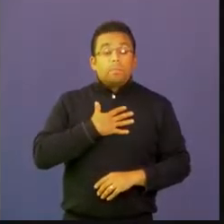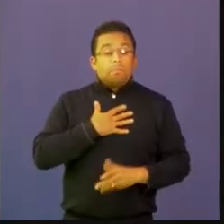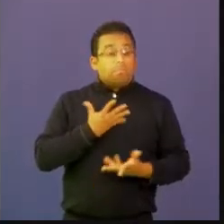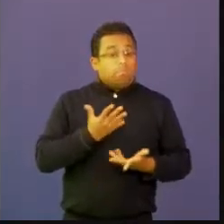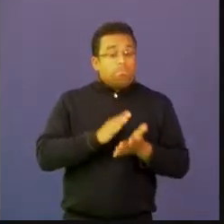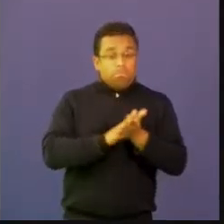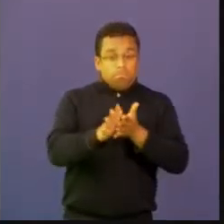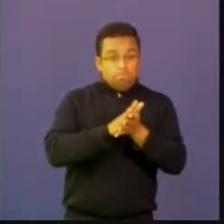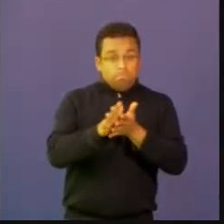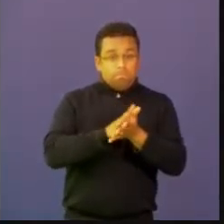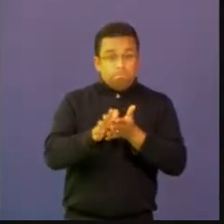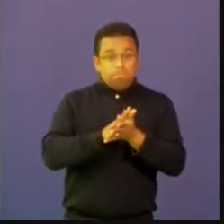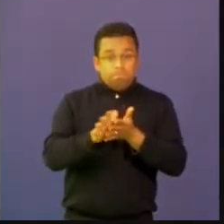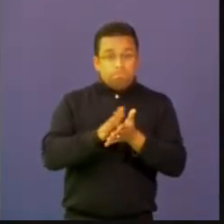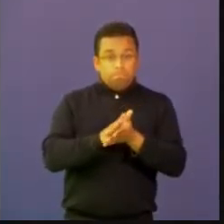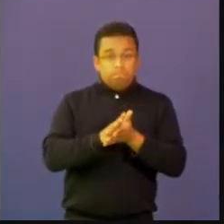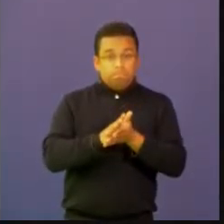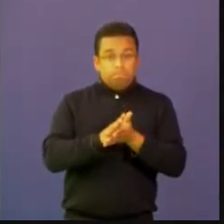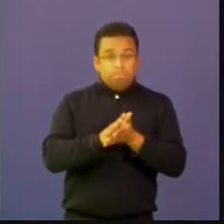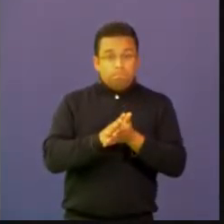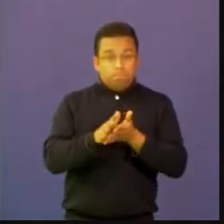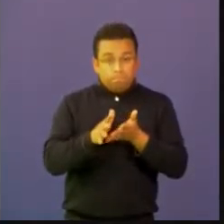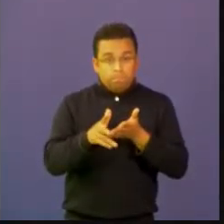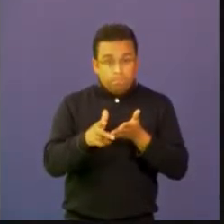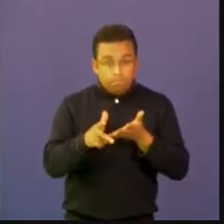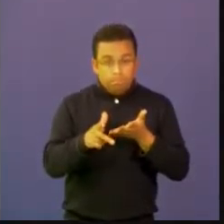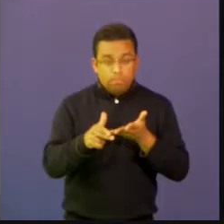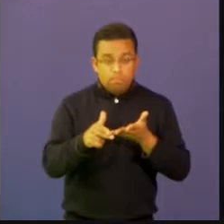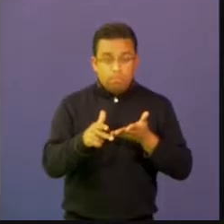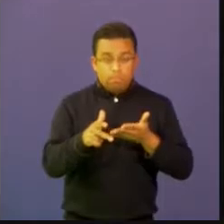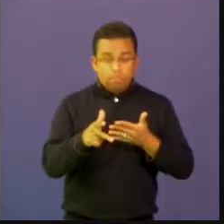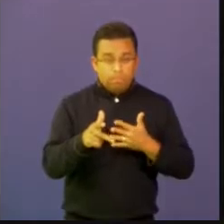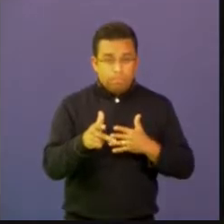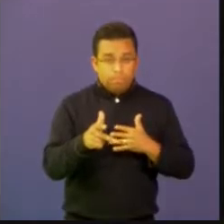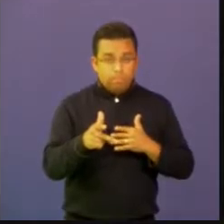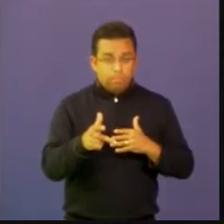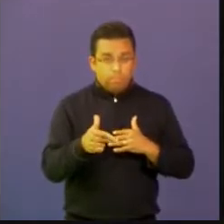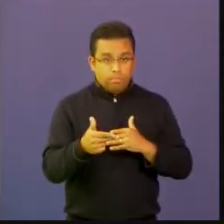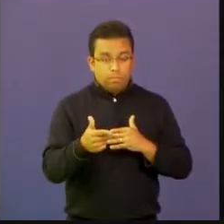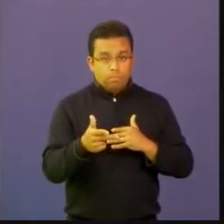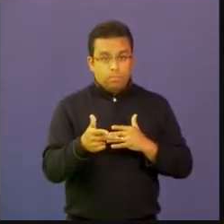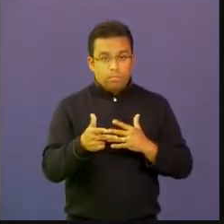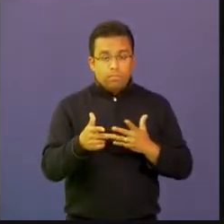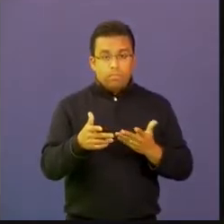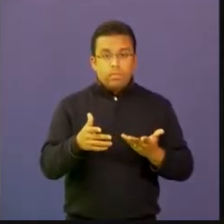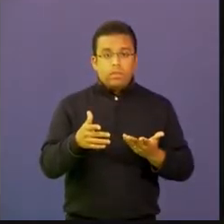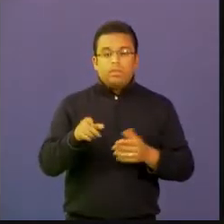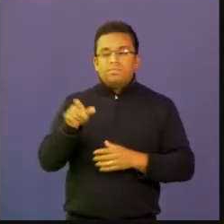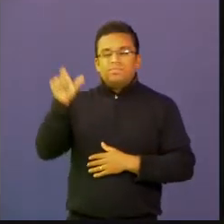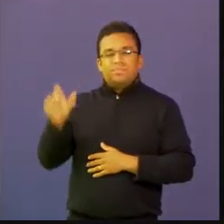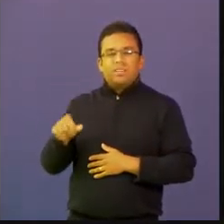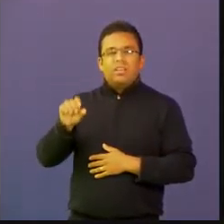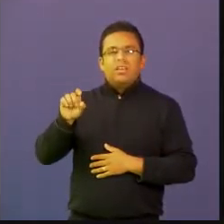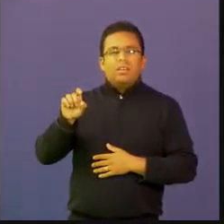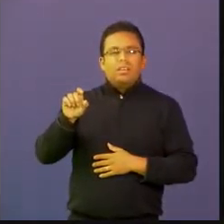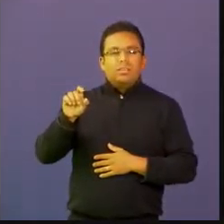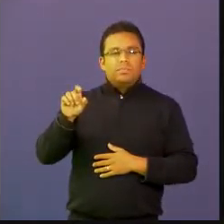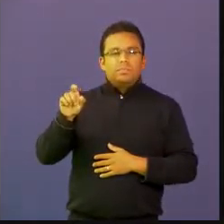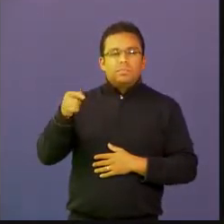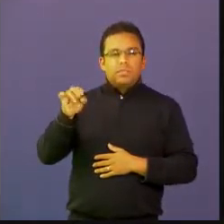la Argentina que se llama Jennifer Berger que es una